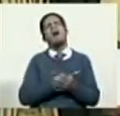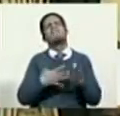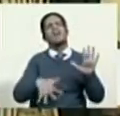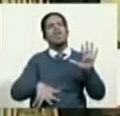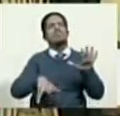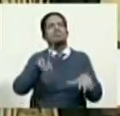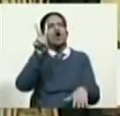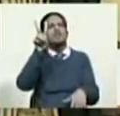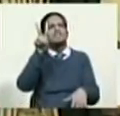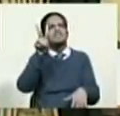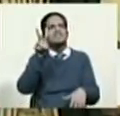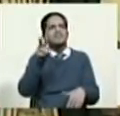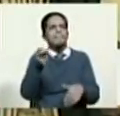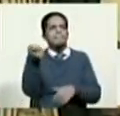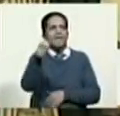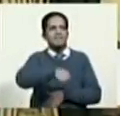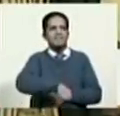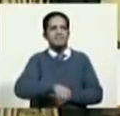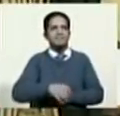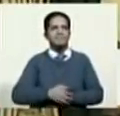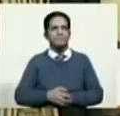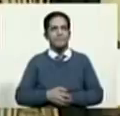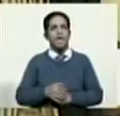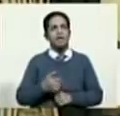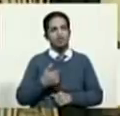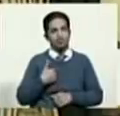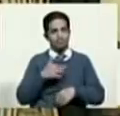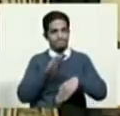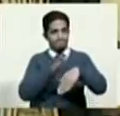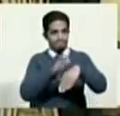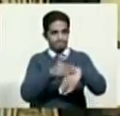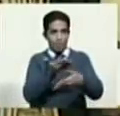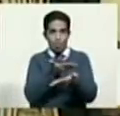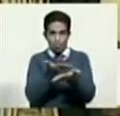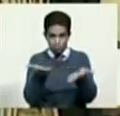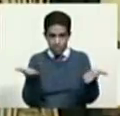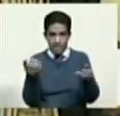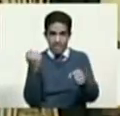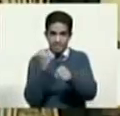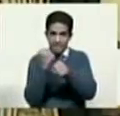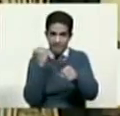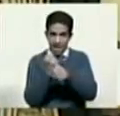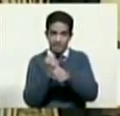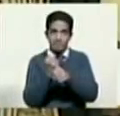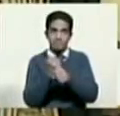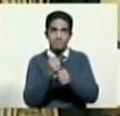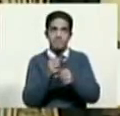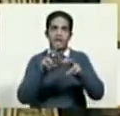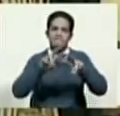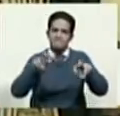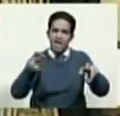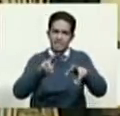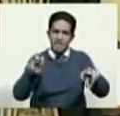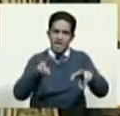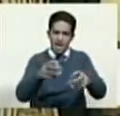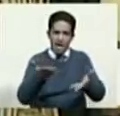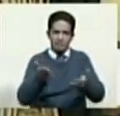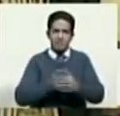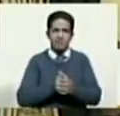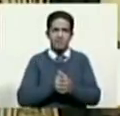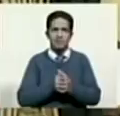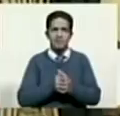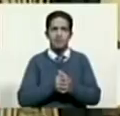Al menos 12 meses. Yo los invito a ustedes a hacer un trabajo de investigación y